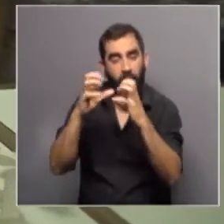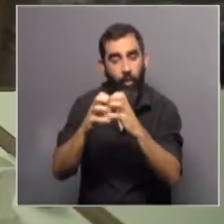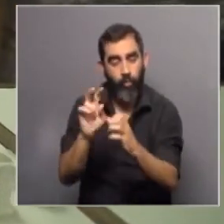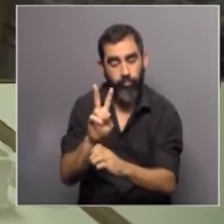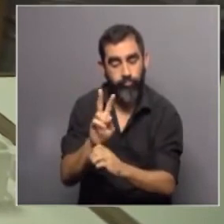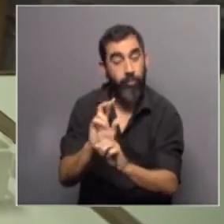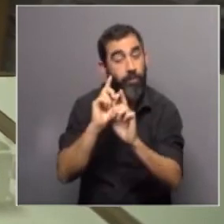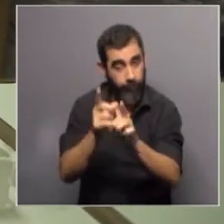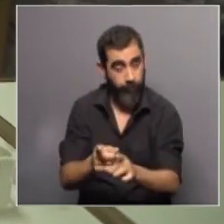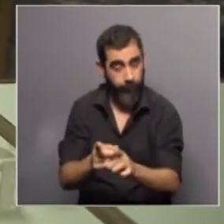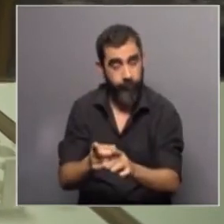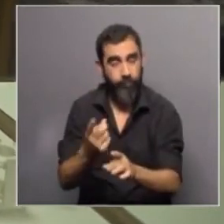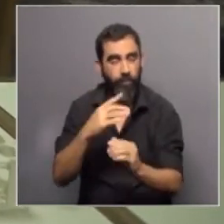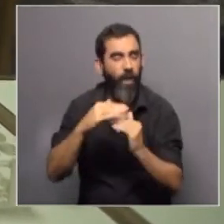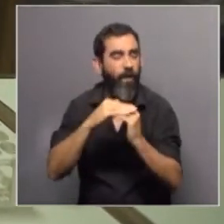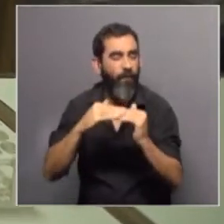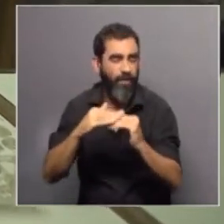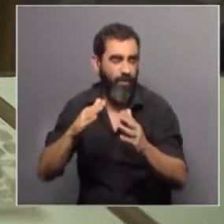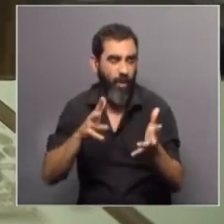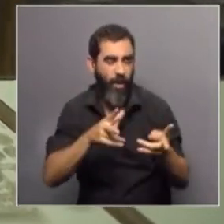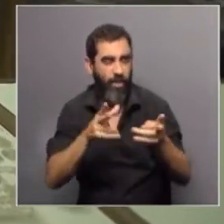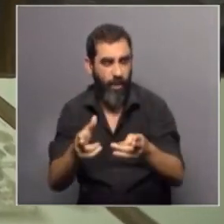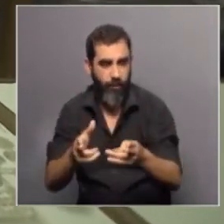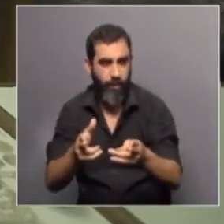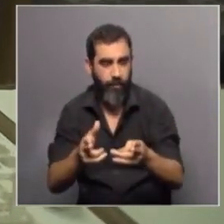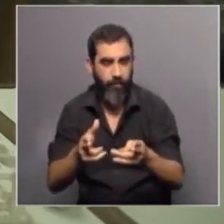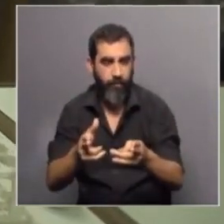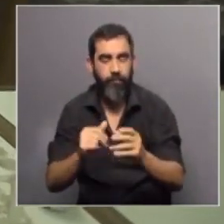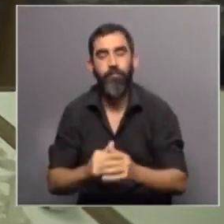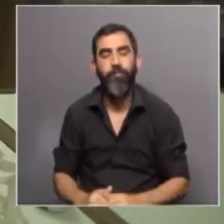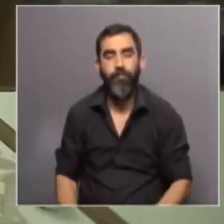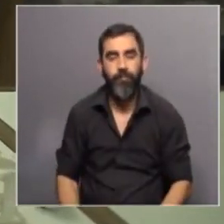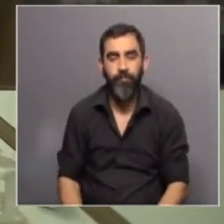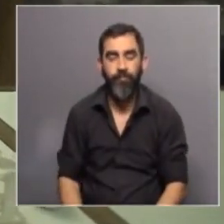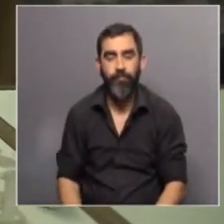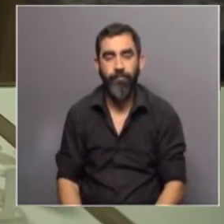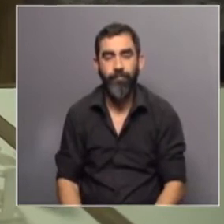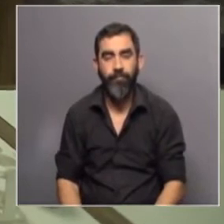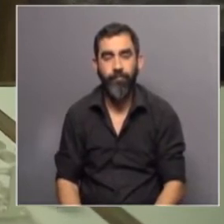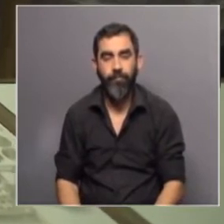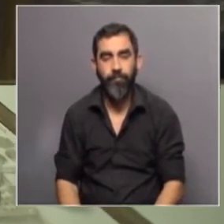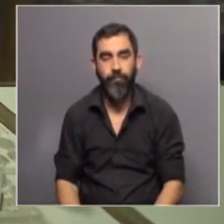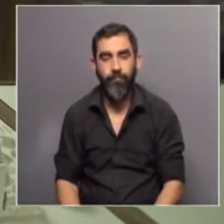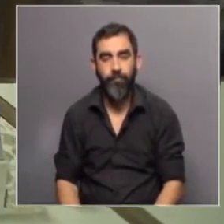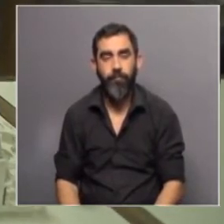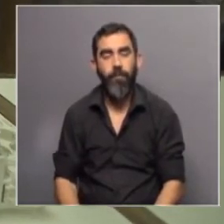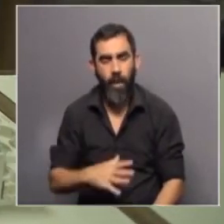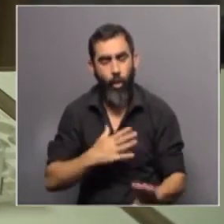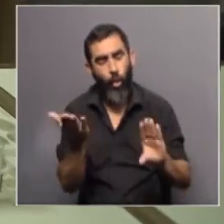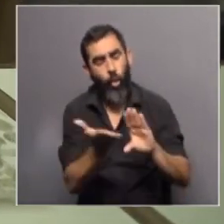etapa básica, pero que apunta a responder a tu pregunta, vamos a documentar